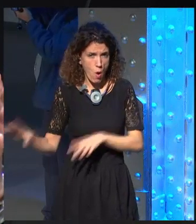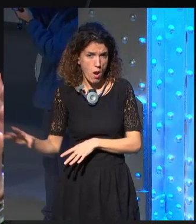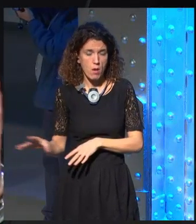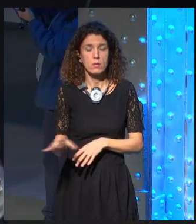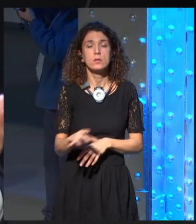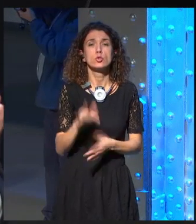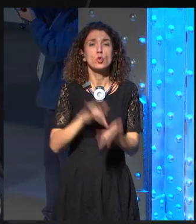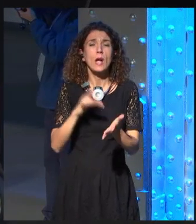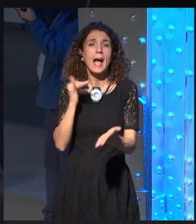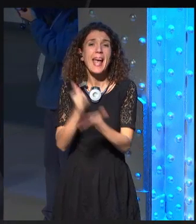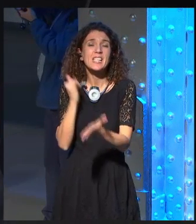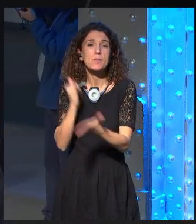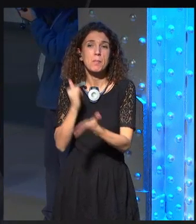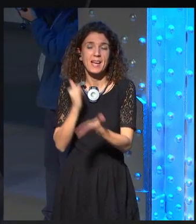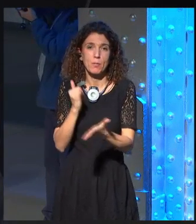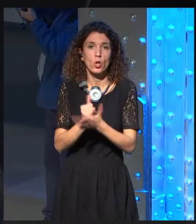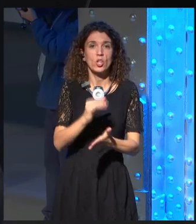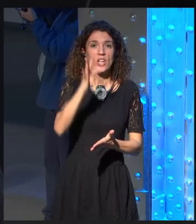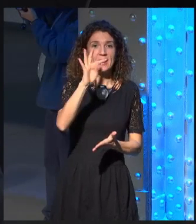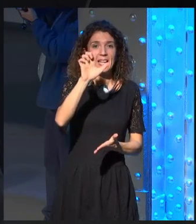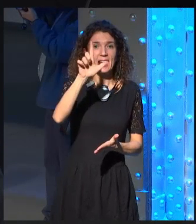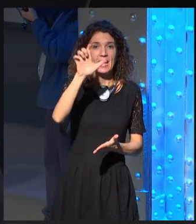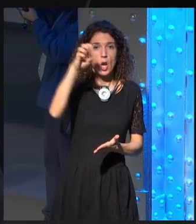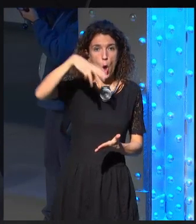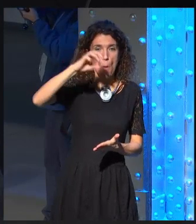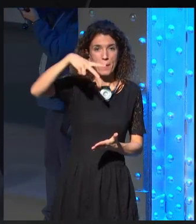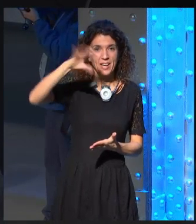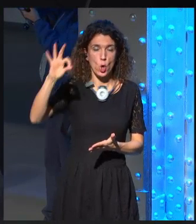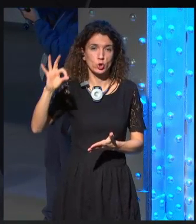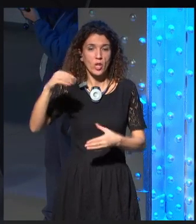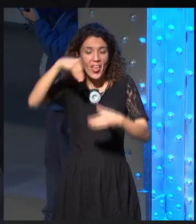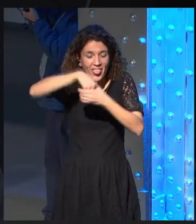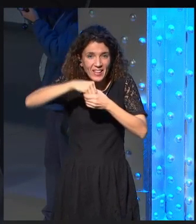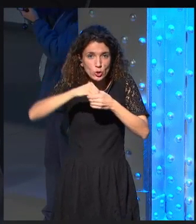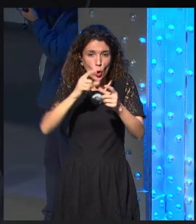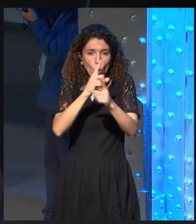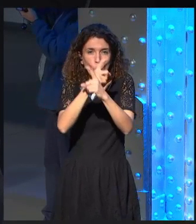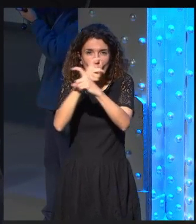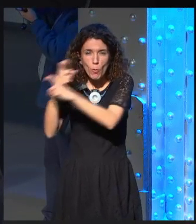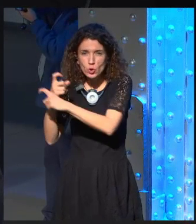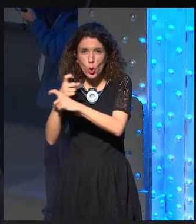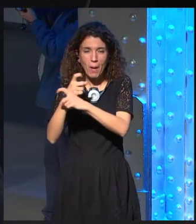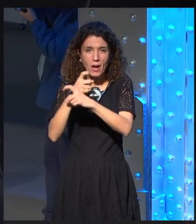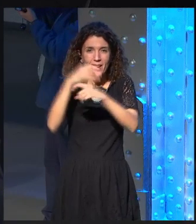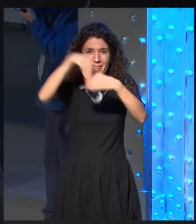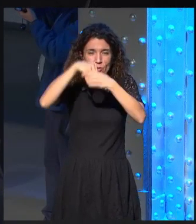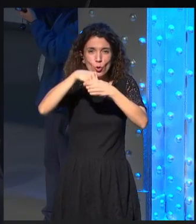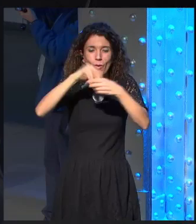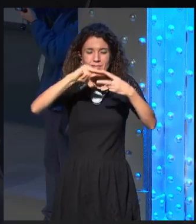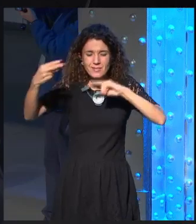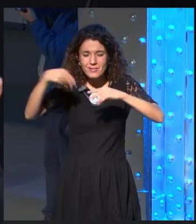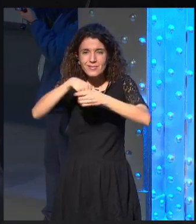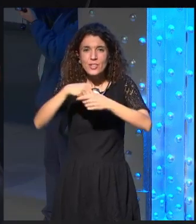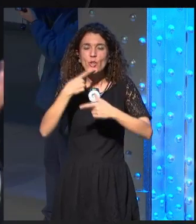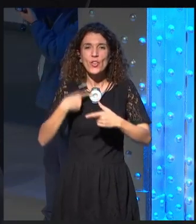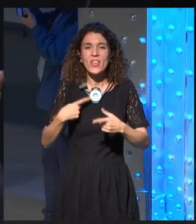Hubo un experimento sobre los telómeros. Los telómeros son lo que hay dentro de los cromosomas, son como capsulitas que son una indicación de